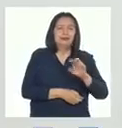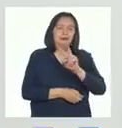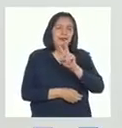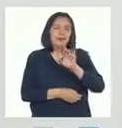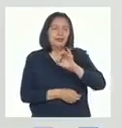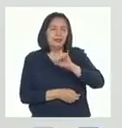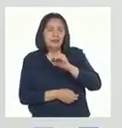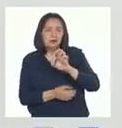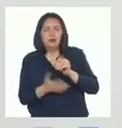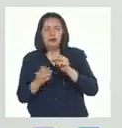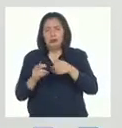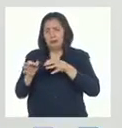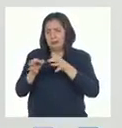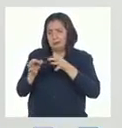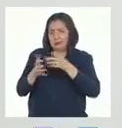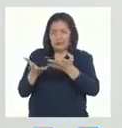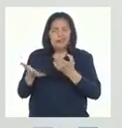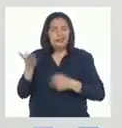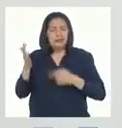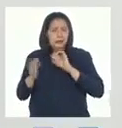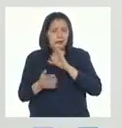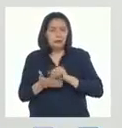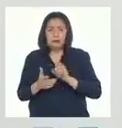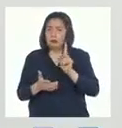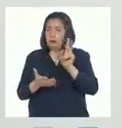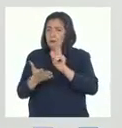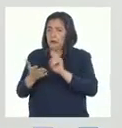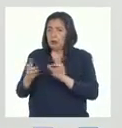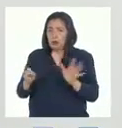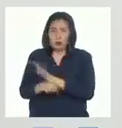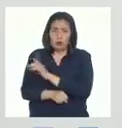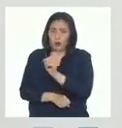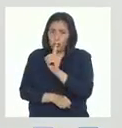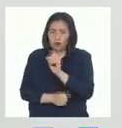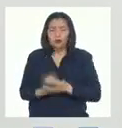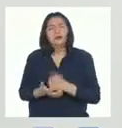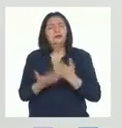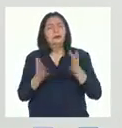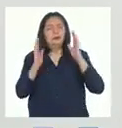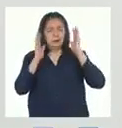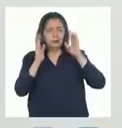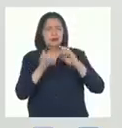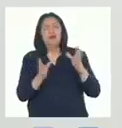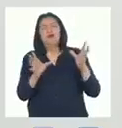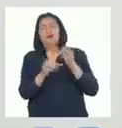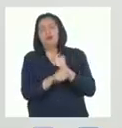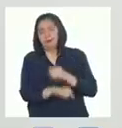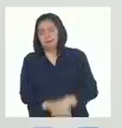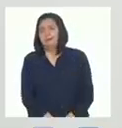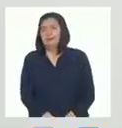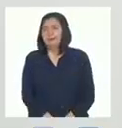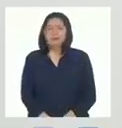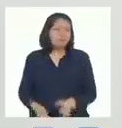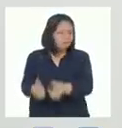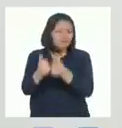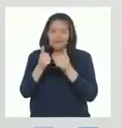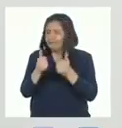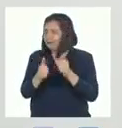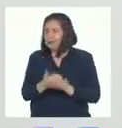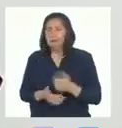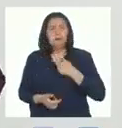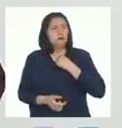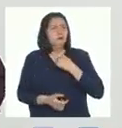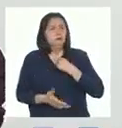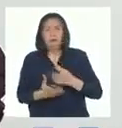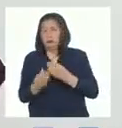situaciones que acabas de señalar. Pero no lo vamos a leer completo, vamos a escuchar un resumen. ¡Genial! Y